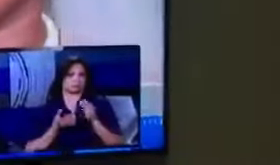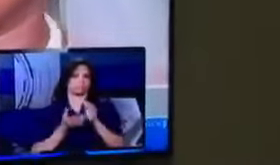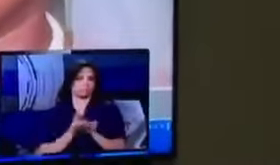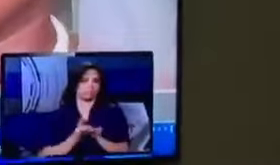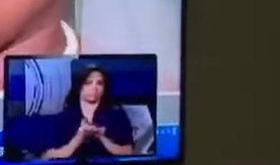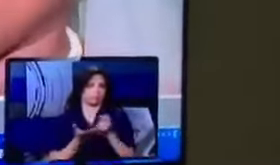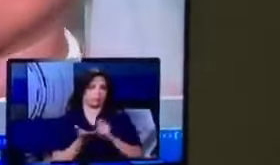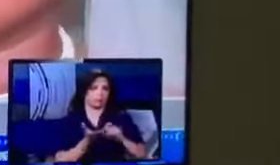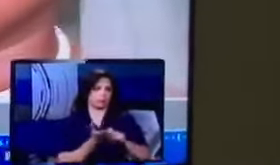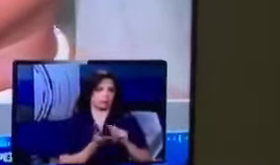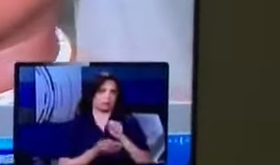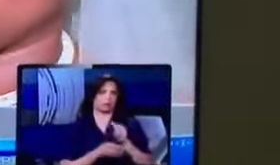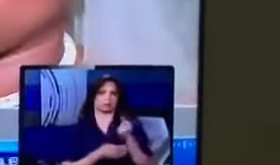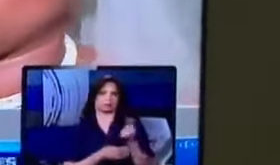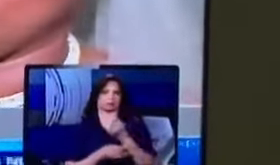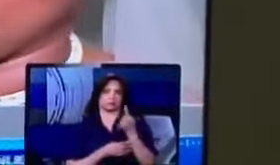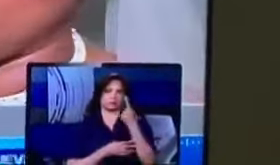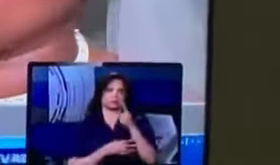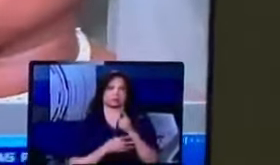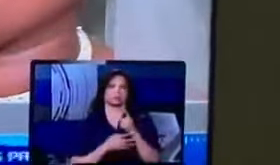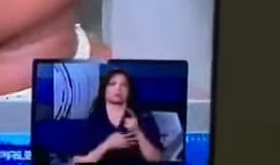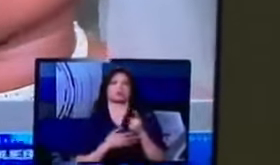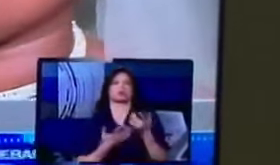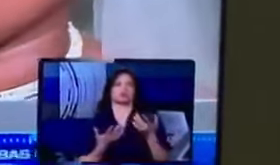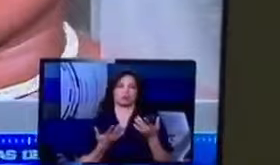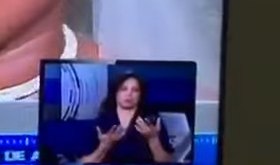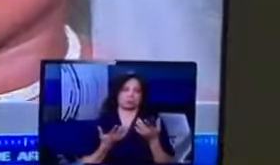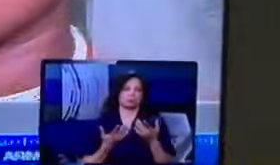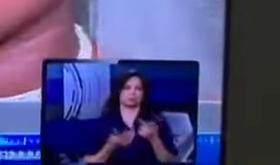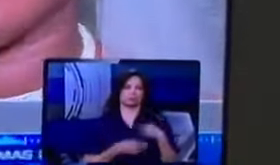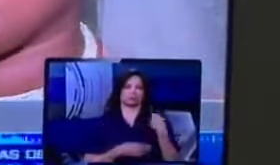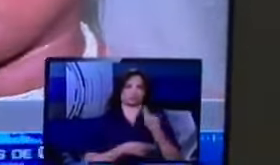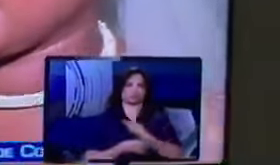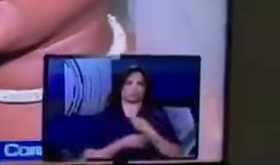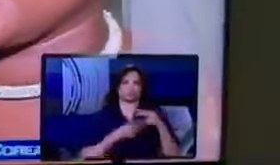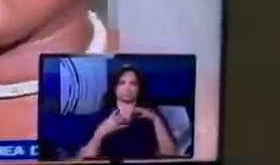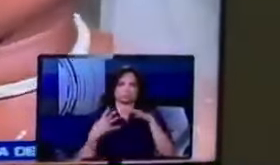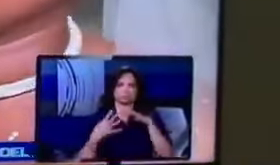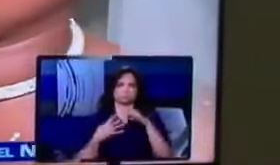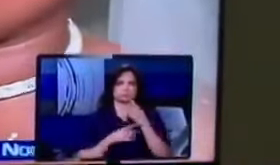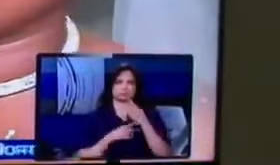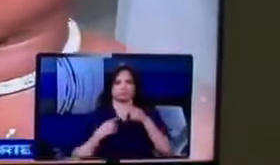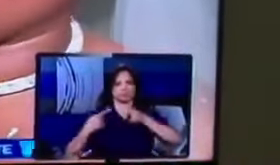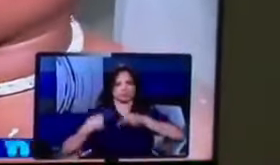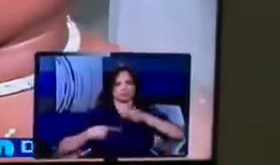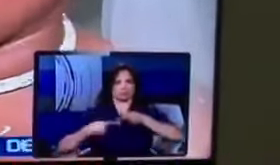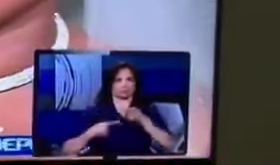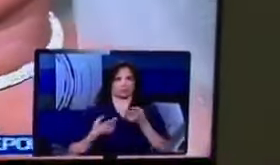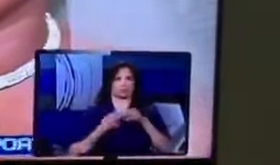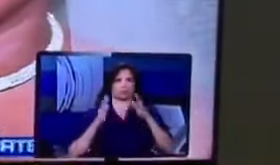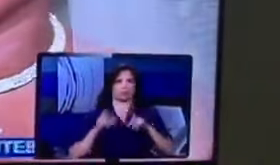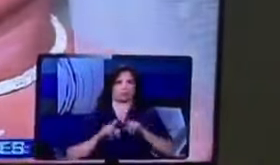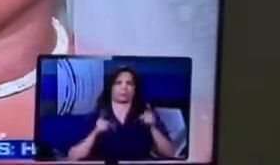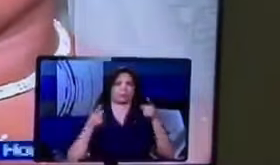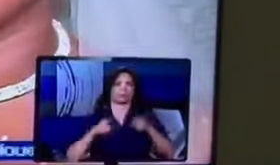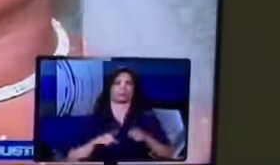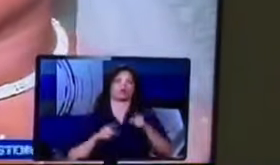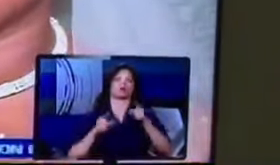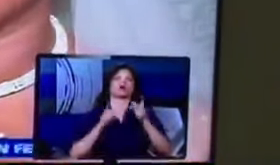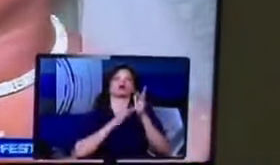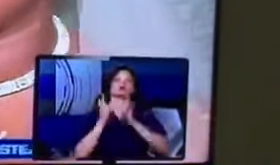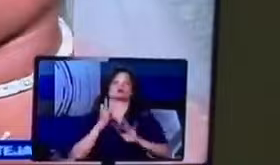siempre nos maltratábamos uno al otro, siempre nosotros nos ofendíamos, siempre nosotros, era una guerra la que nosotros teníamos en casa. Pero cuando